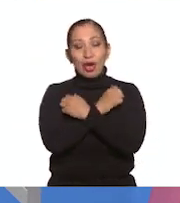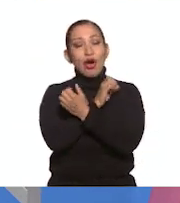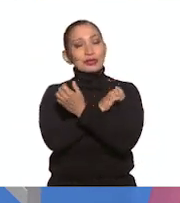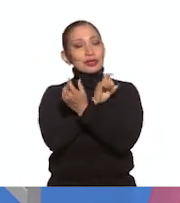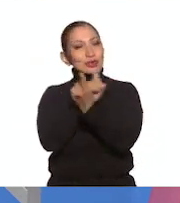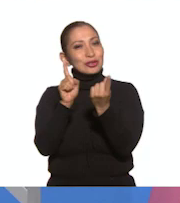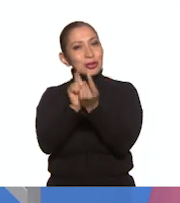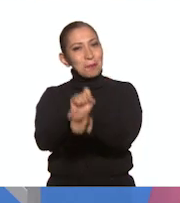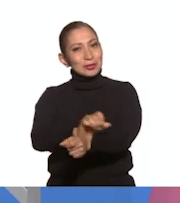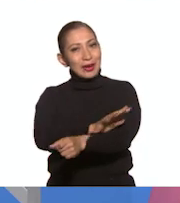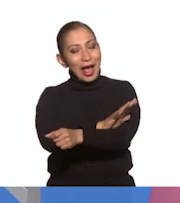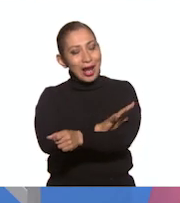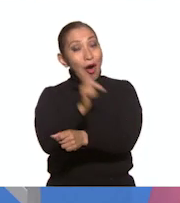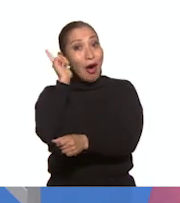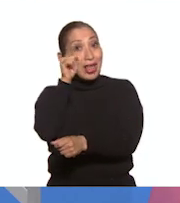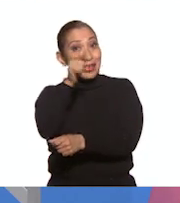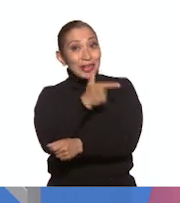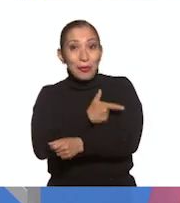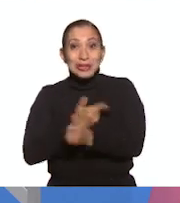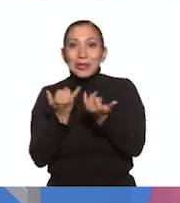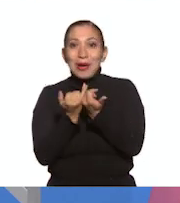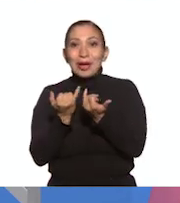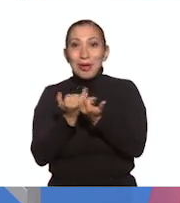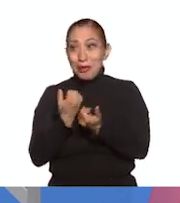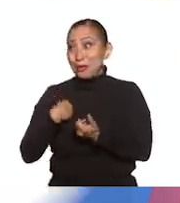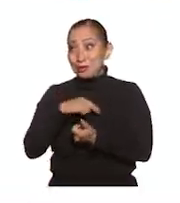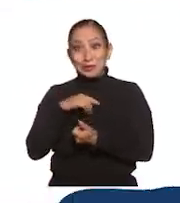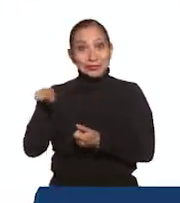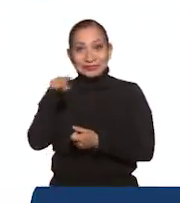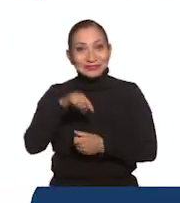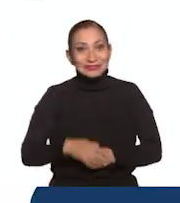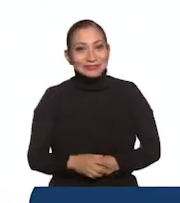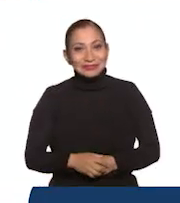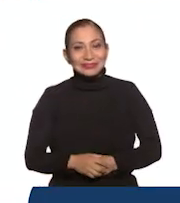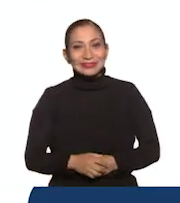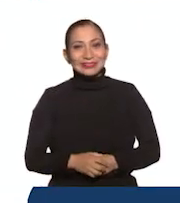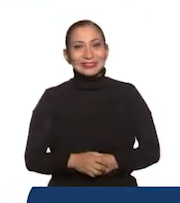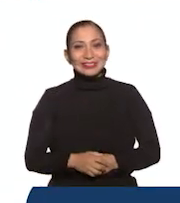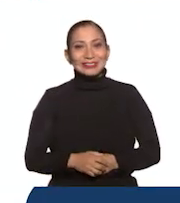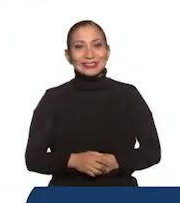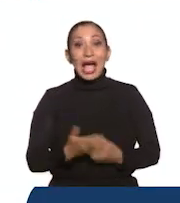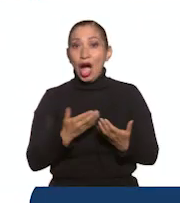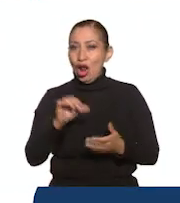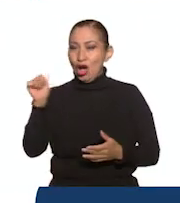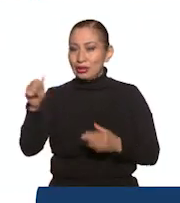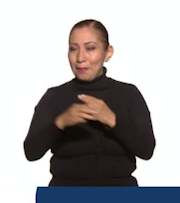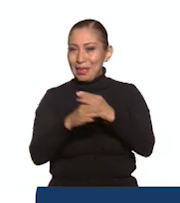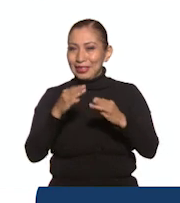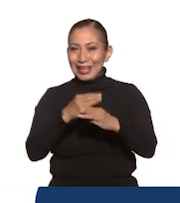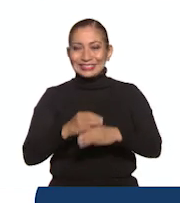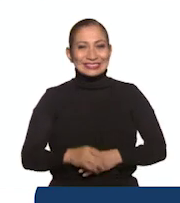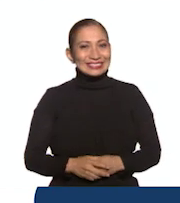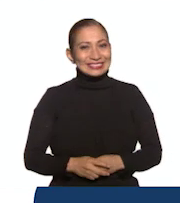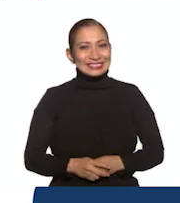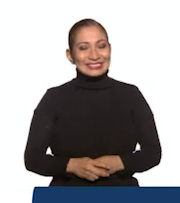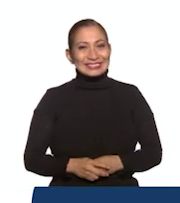educación socioemocional, y espero que lo hayan disfrutado tanto como nosotros. Vamos a la siguiente materia.